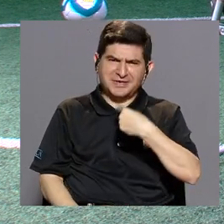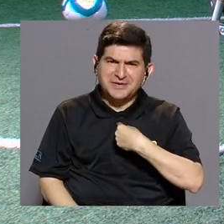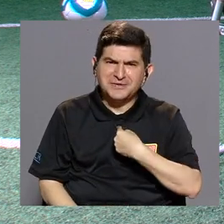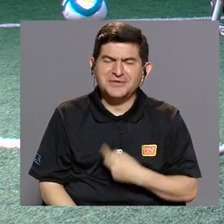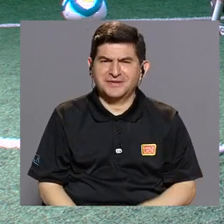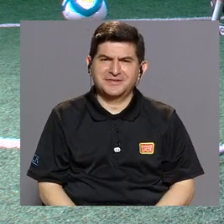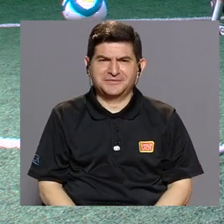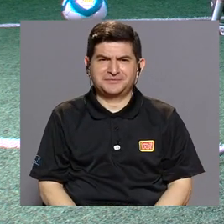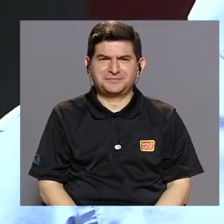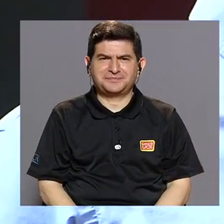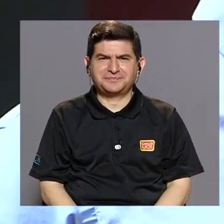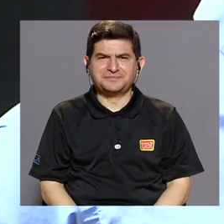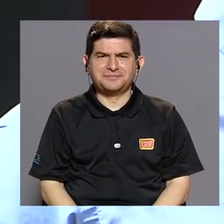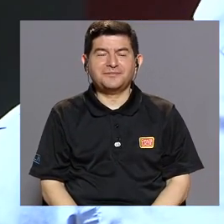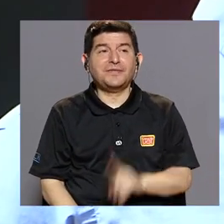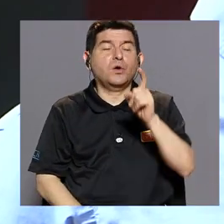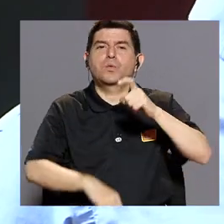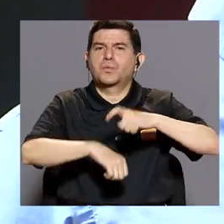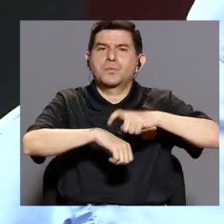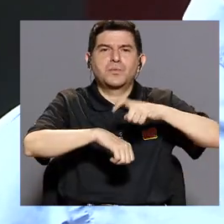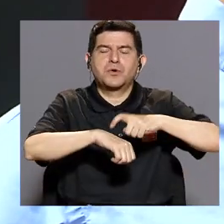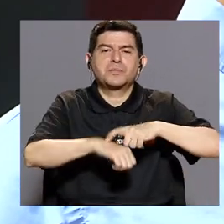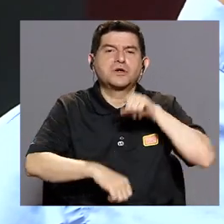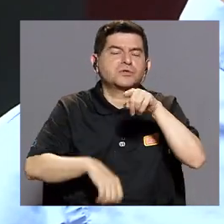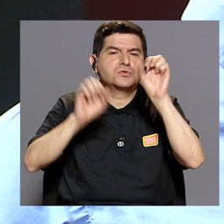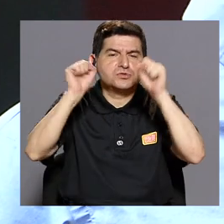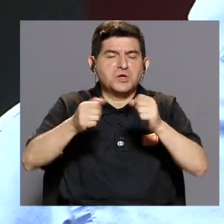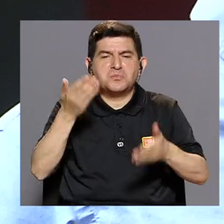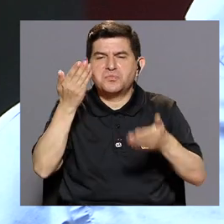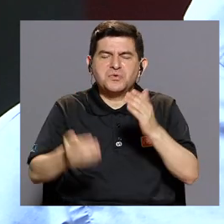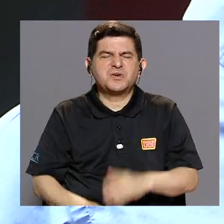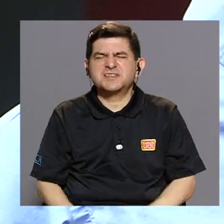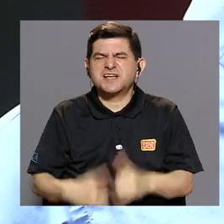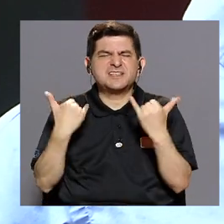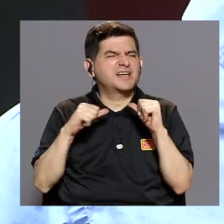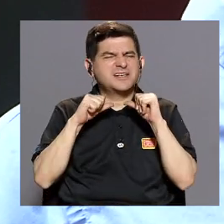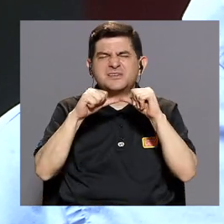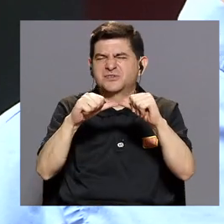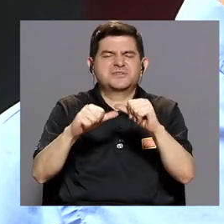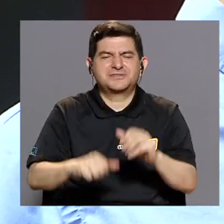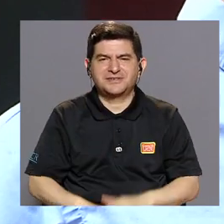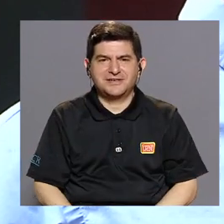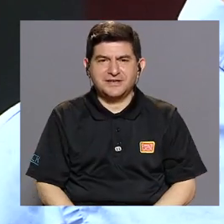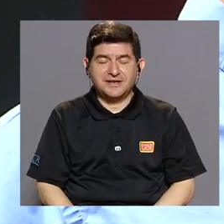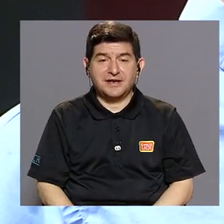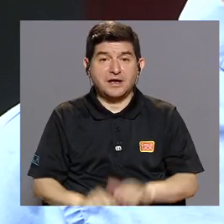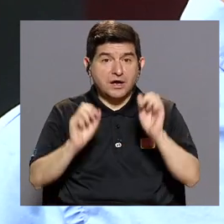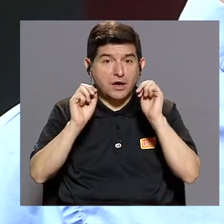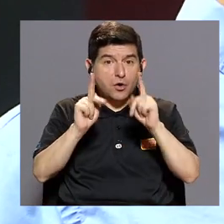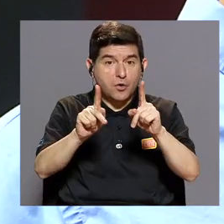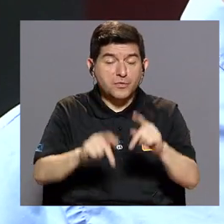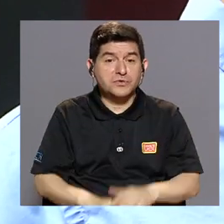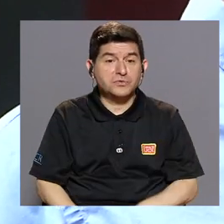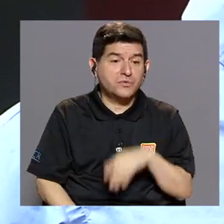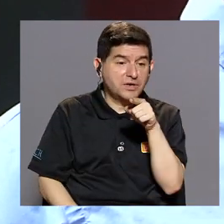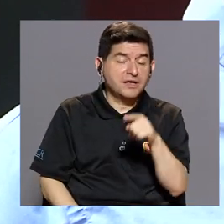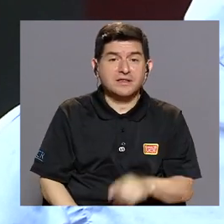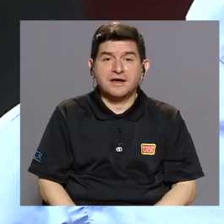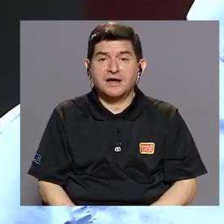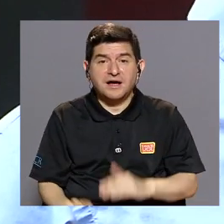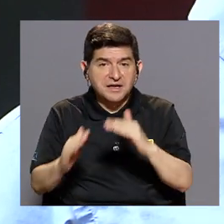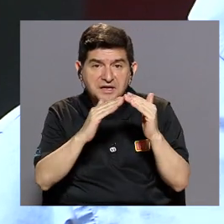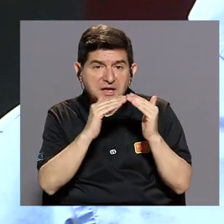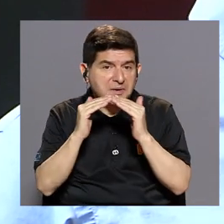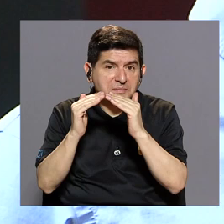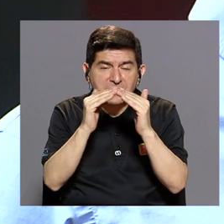dijo, y fue como un episodio en el que pudo haber claudicado en un momento determinado, y fue casualmente esa oportunidad en los barrios, sí,